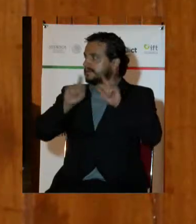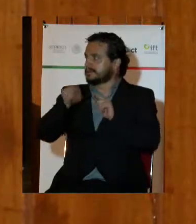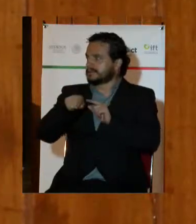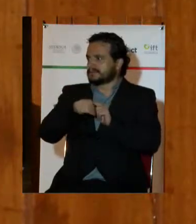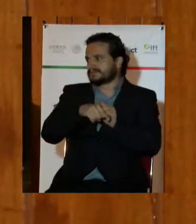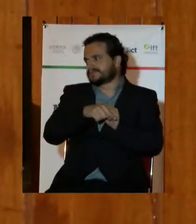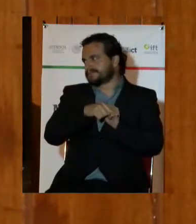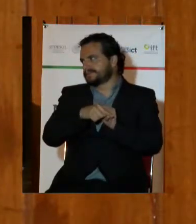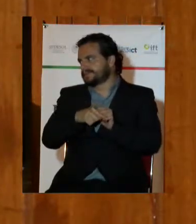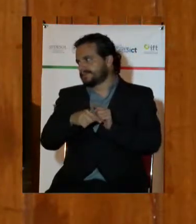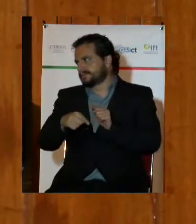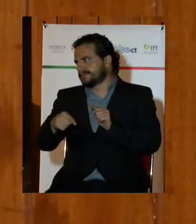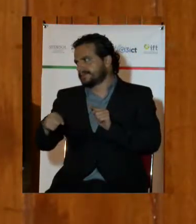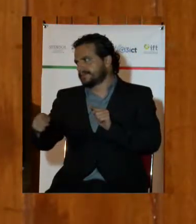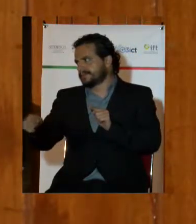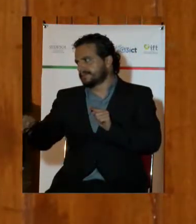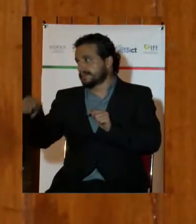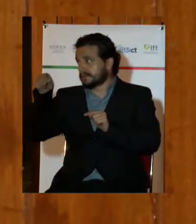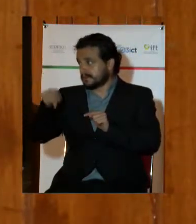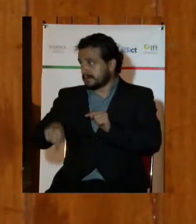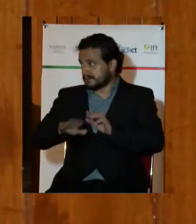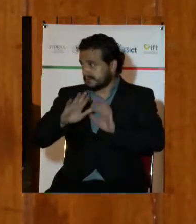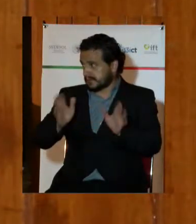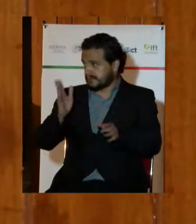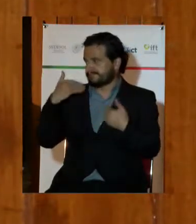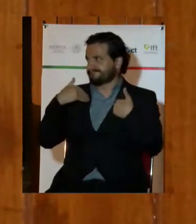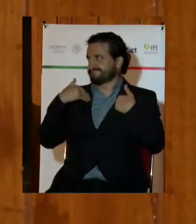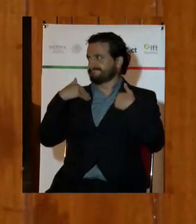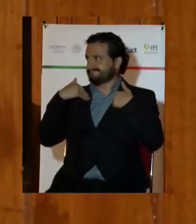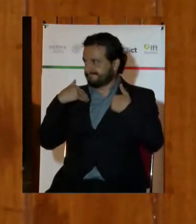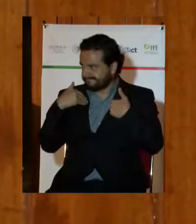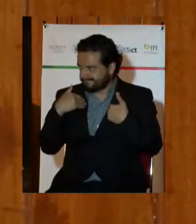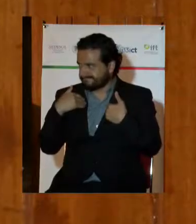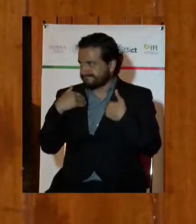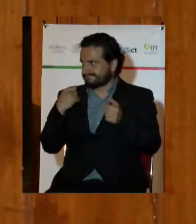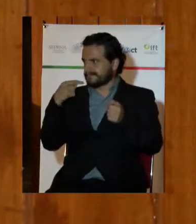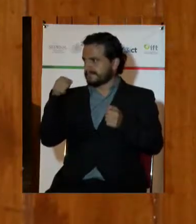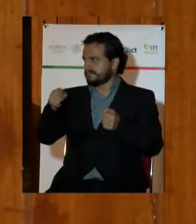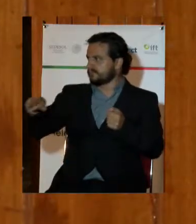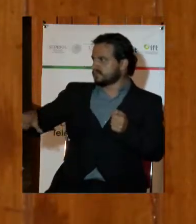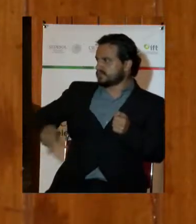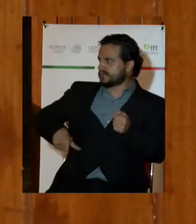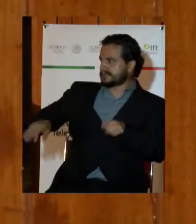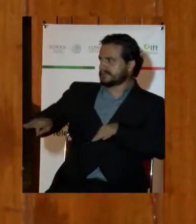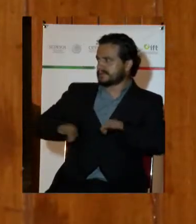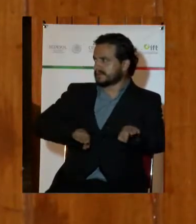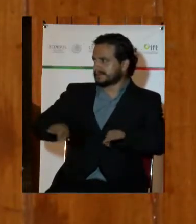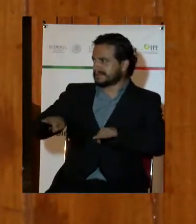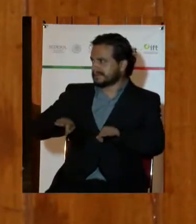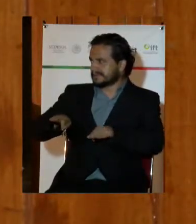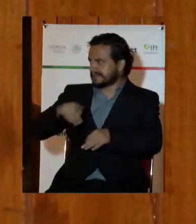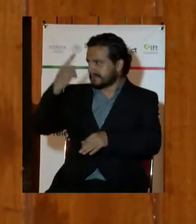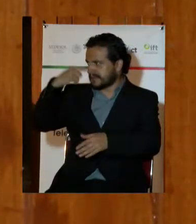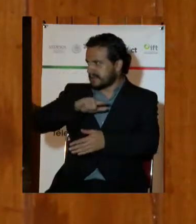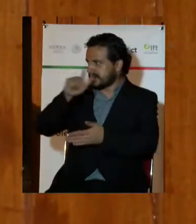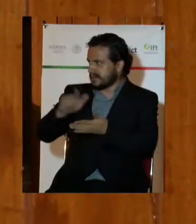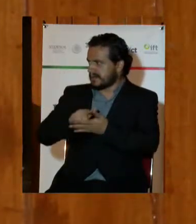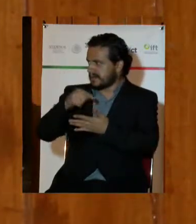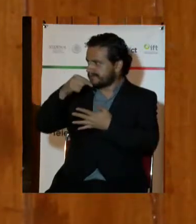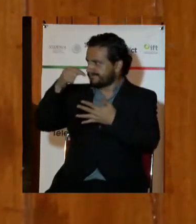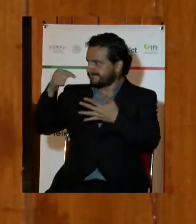la multiplicidad de foros a los que asisto. Primero hay una mesa de autoridades, una mesa de industria y nunca se hablan unos